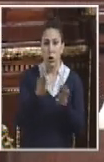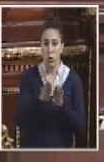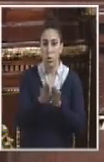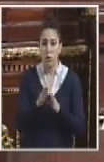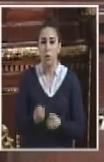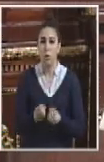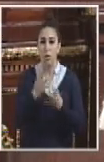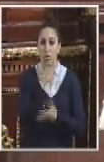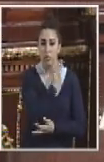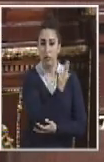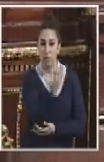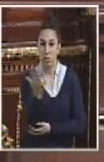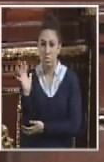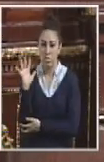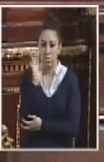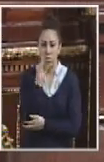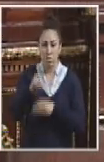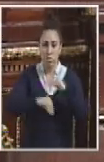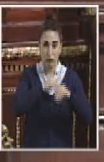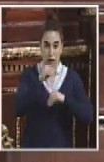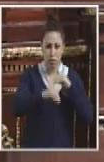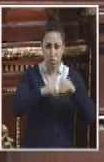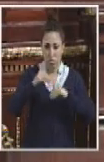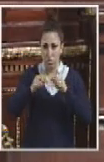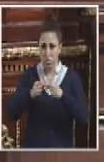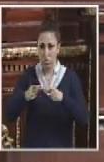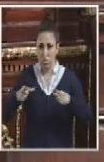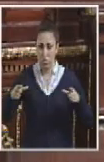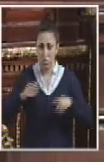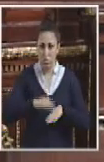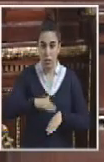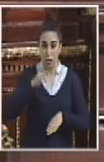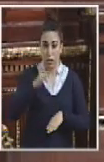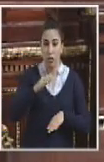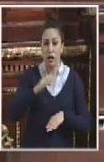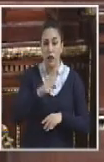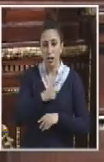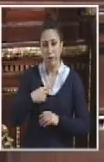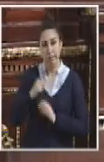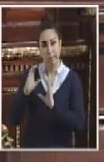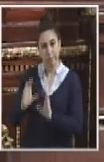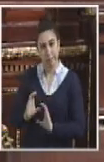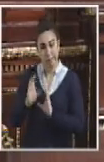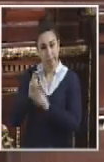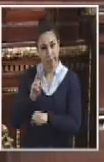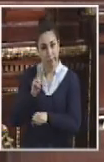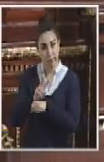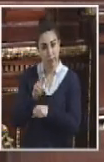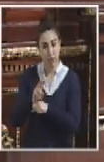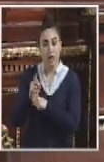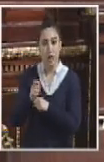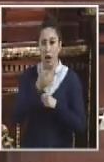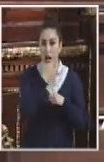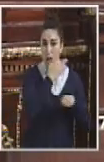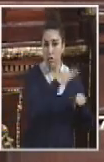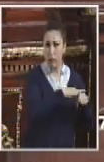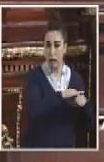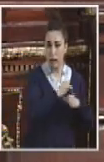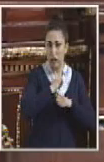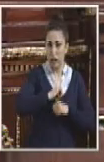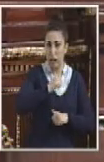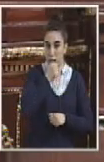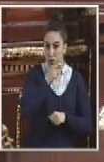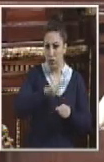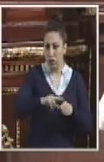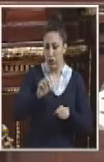forestación y mantenimiento de las áreas verdes se estén dando directamente a la SEDEMA, que se hagan